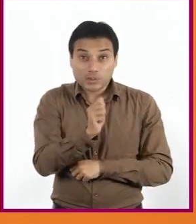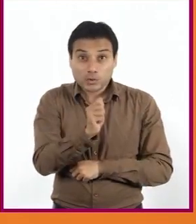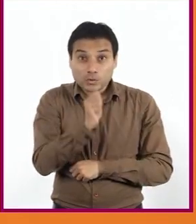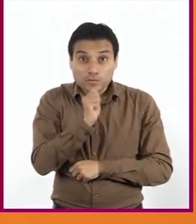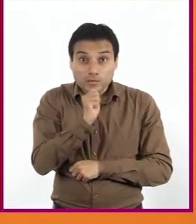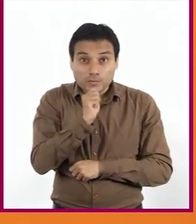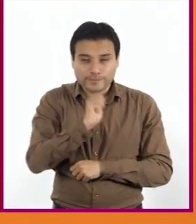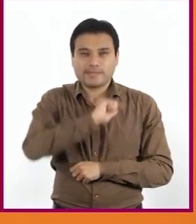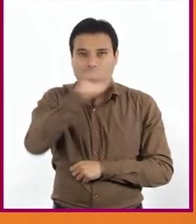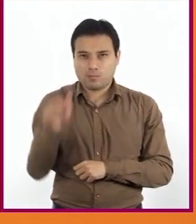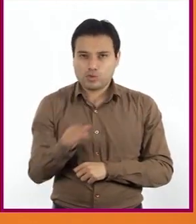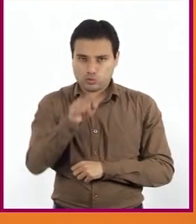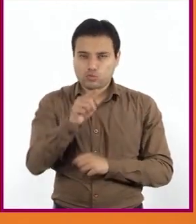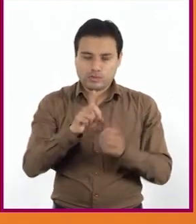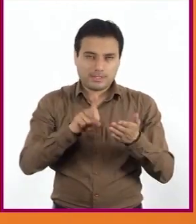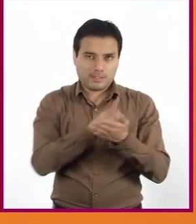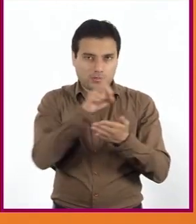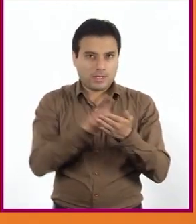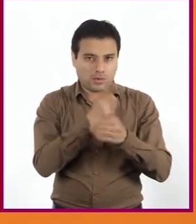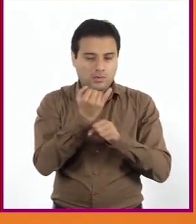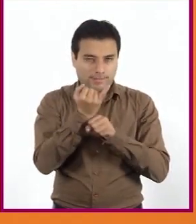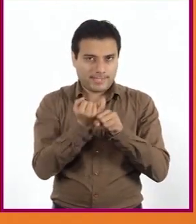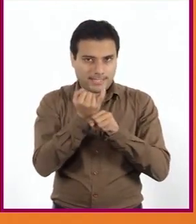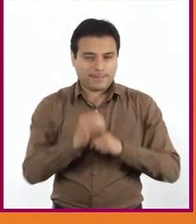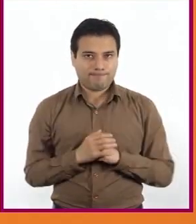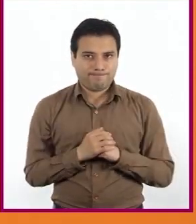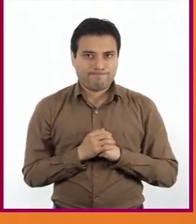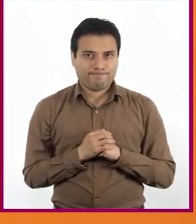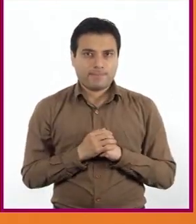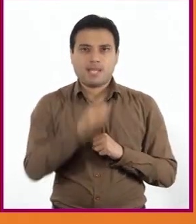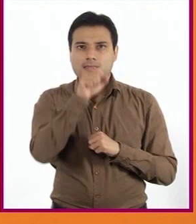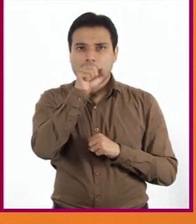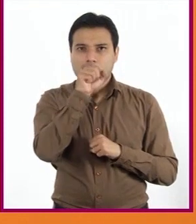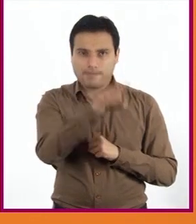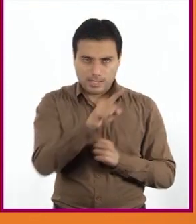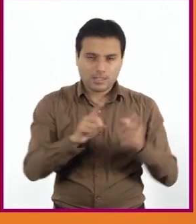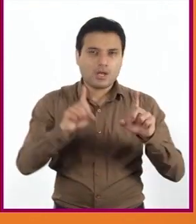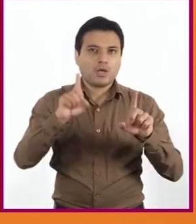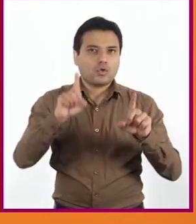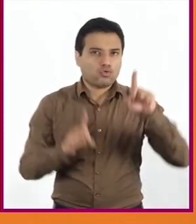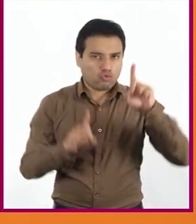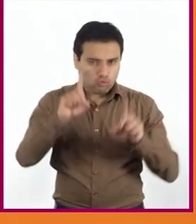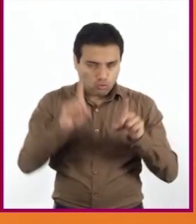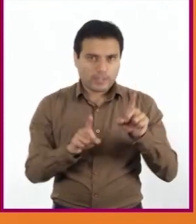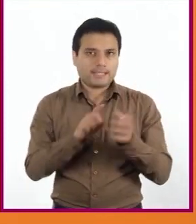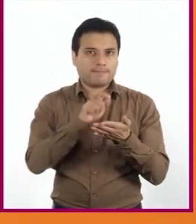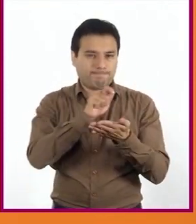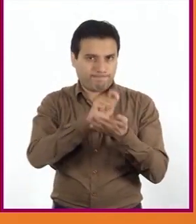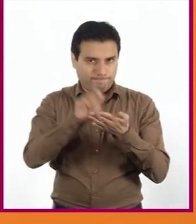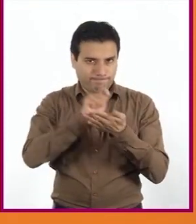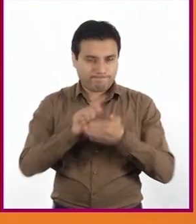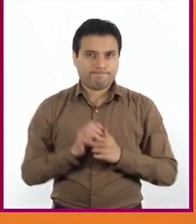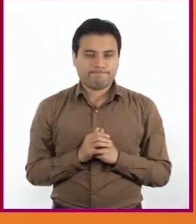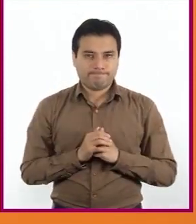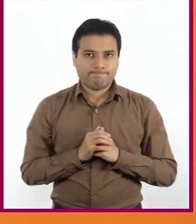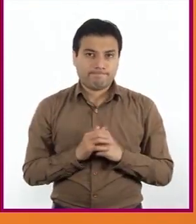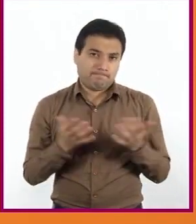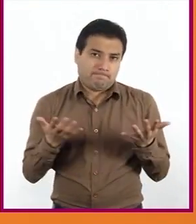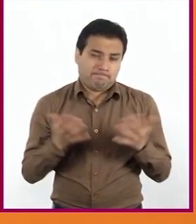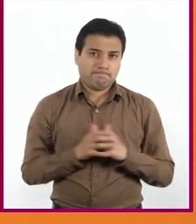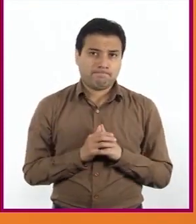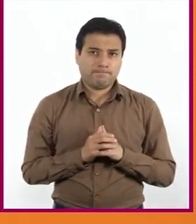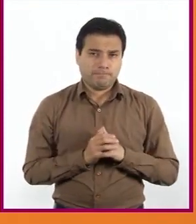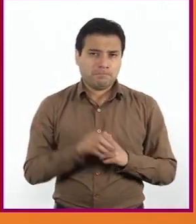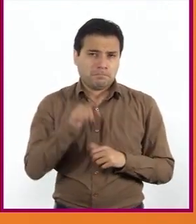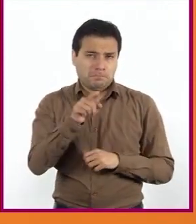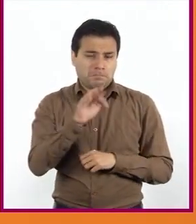su significado en algún diccionario. También pueden anotar las dudas que surjan y, si esto les es posible,